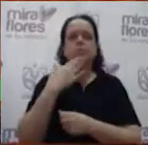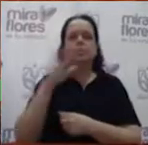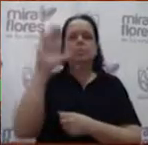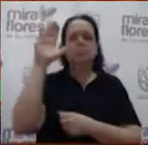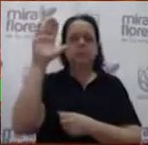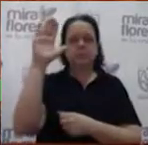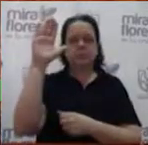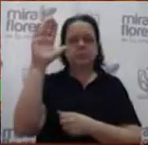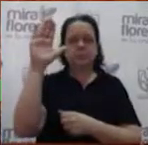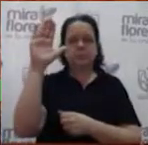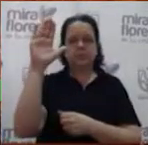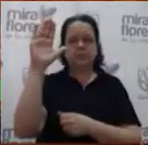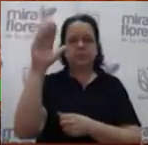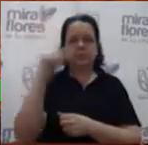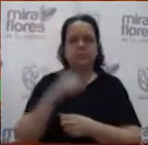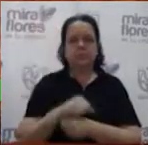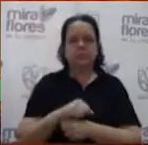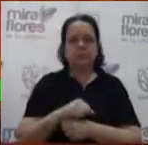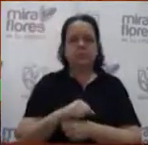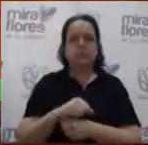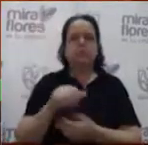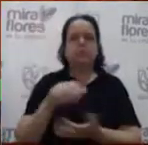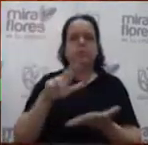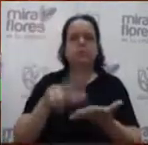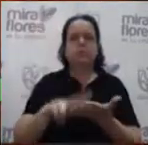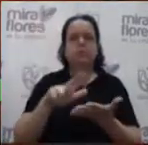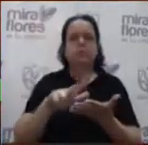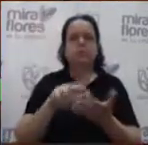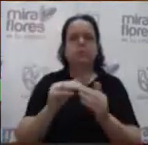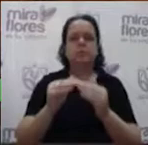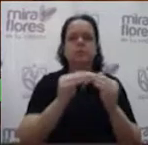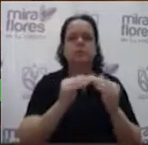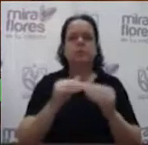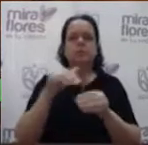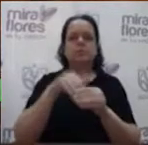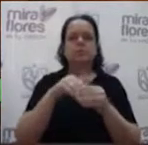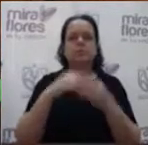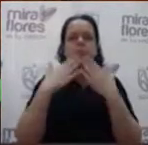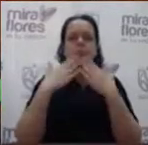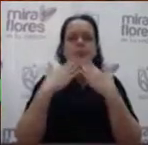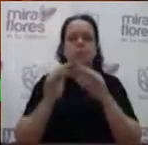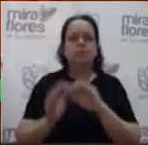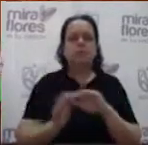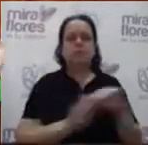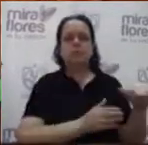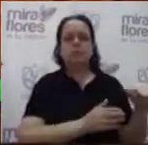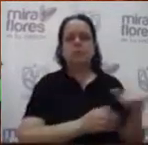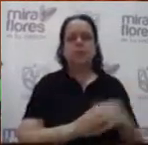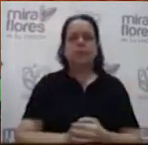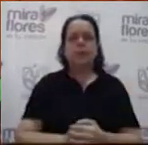a expresar un señal de conformidad. Se aprueba por unanimidad de votos también. Muchas gracias. Vamos al siguiente punto.